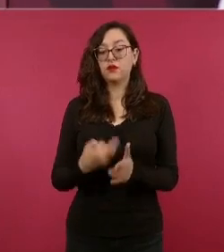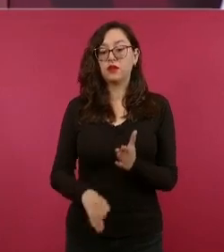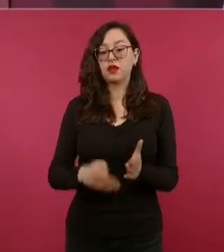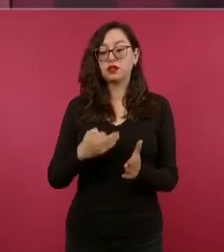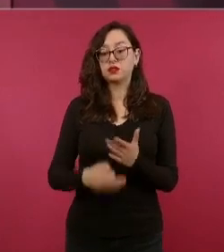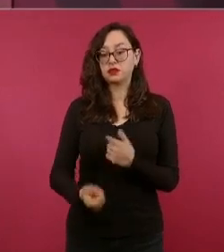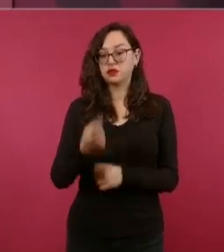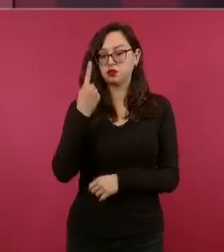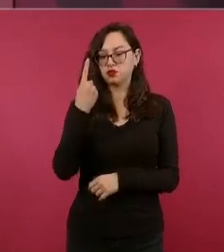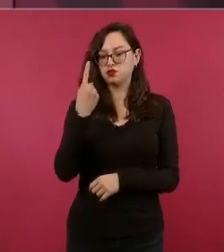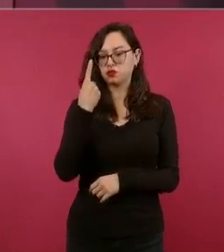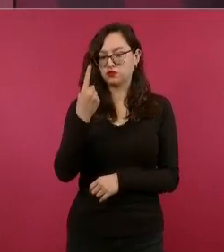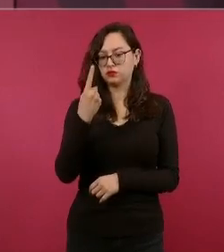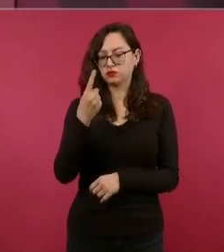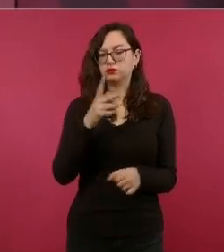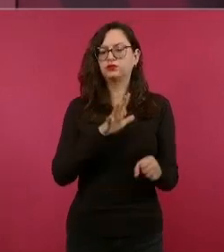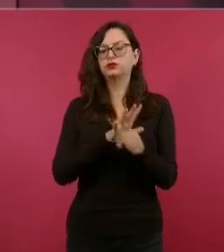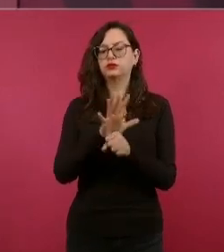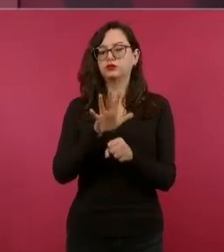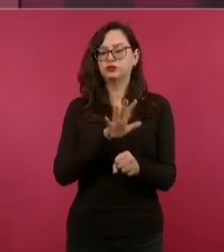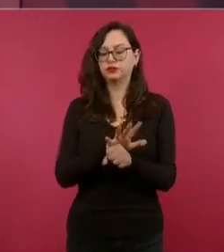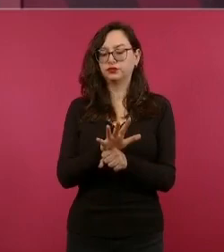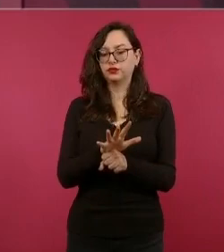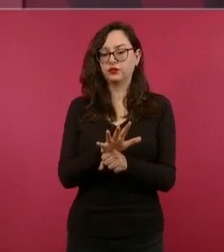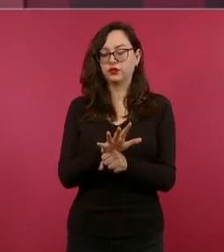de respeto